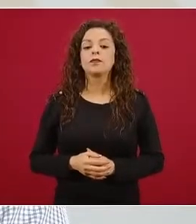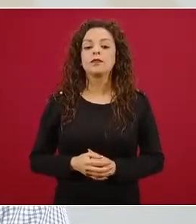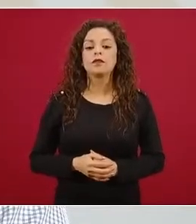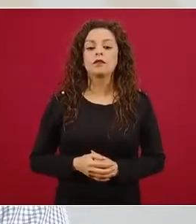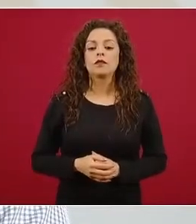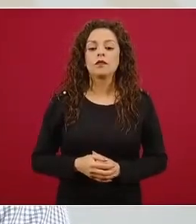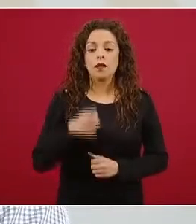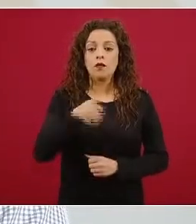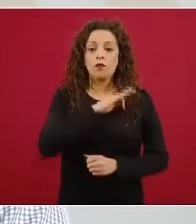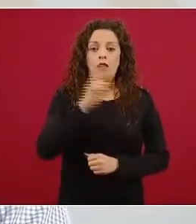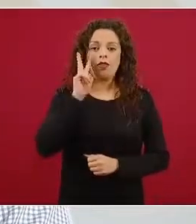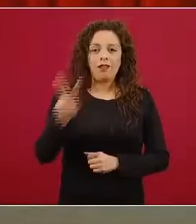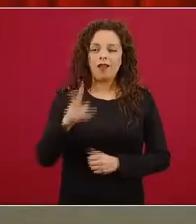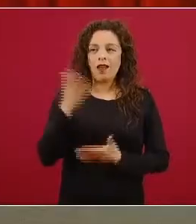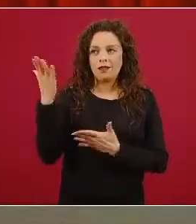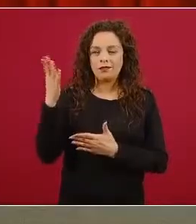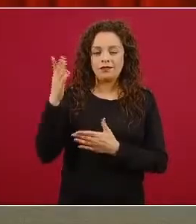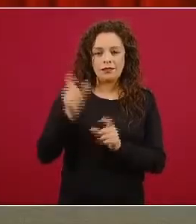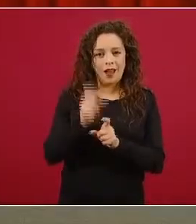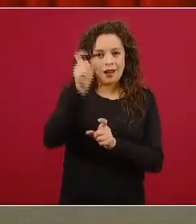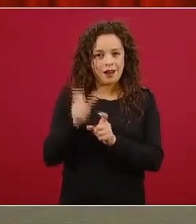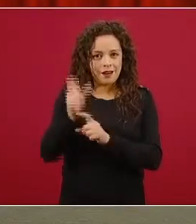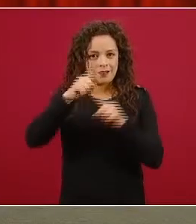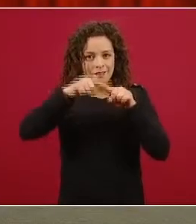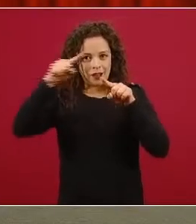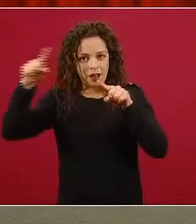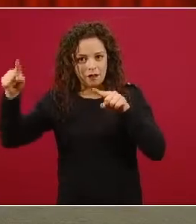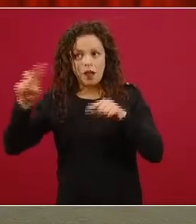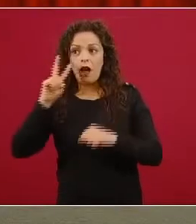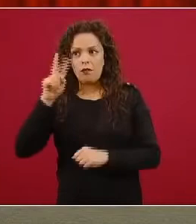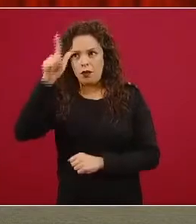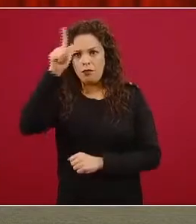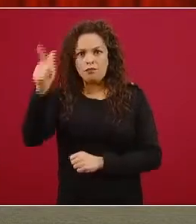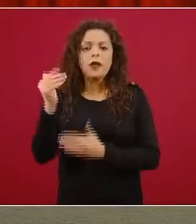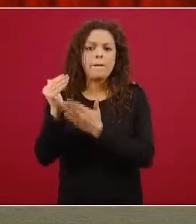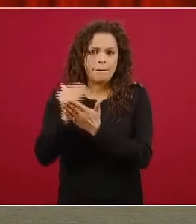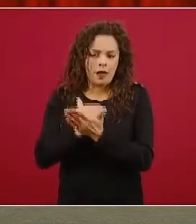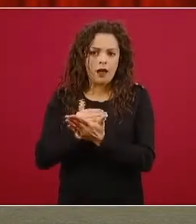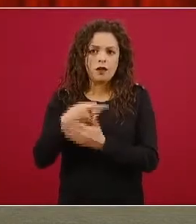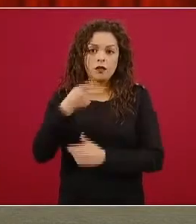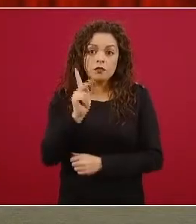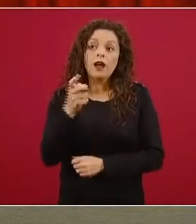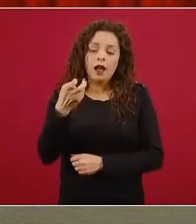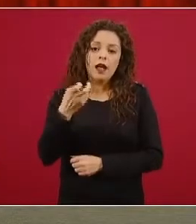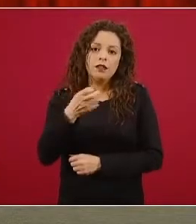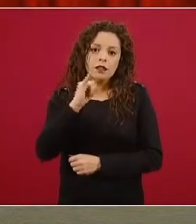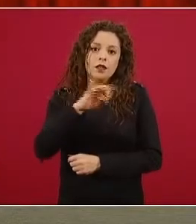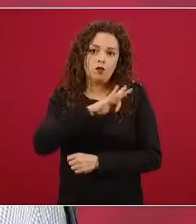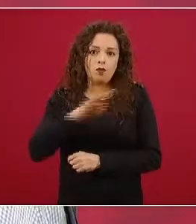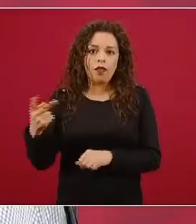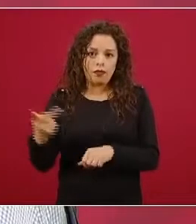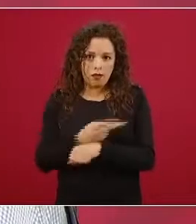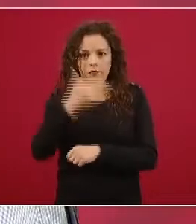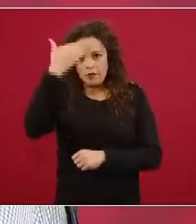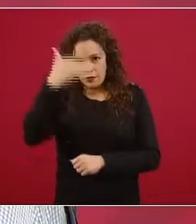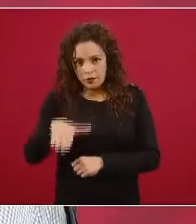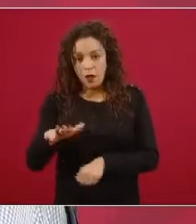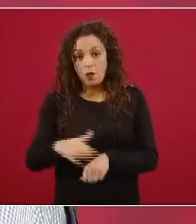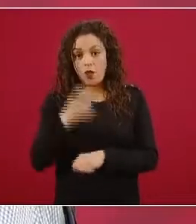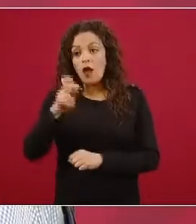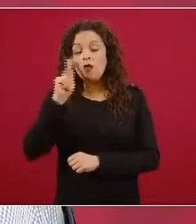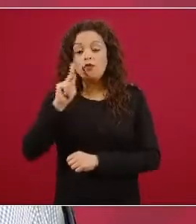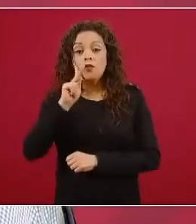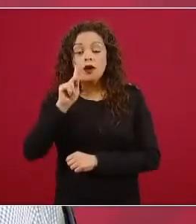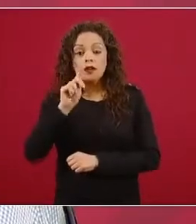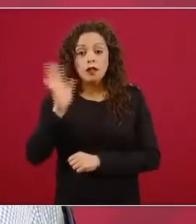pocas, son menos, pero siempre hay la posibilidad de que esto suceda, dado de que desde que la muestra es tomada